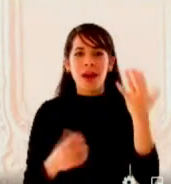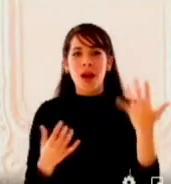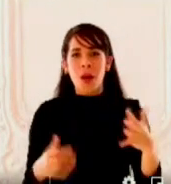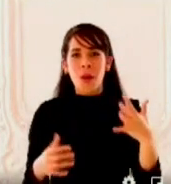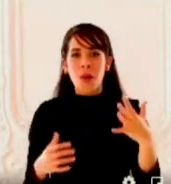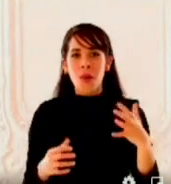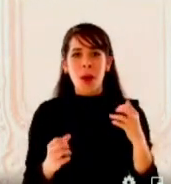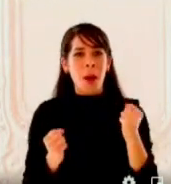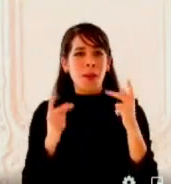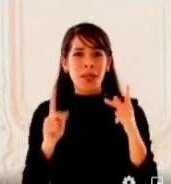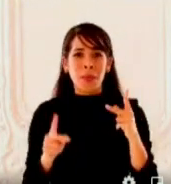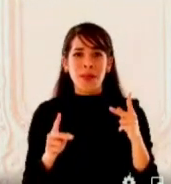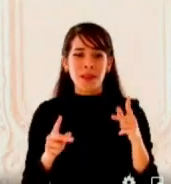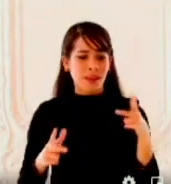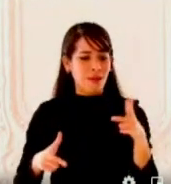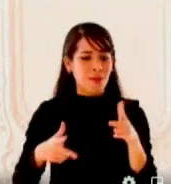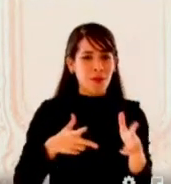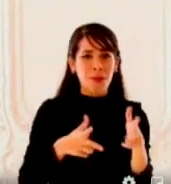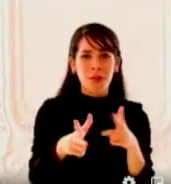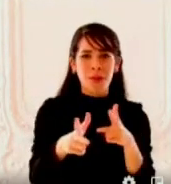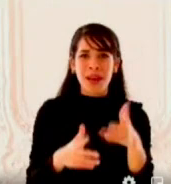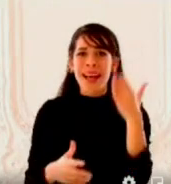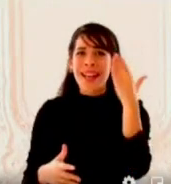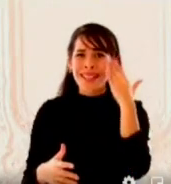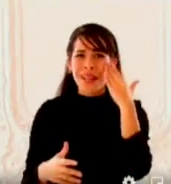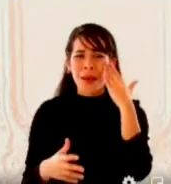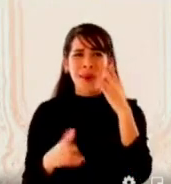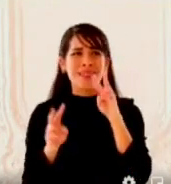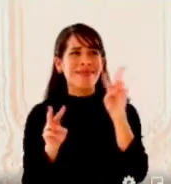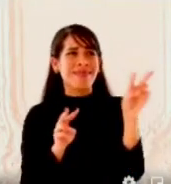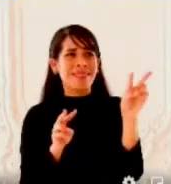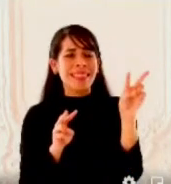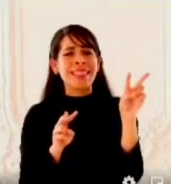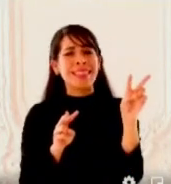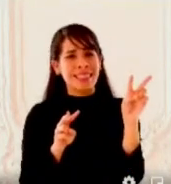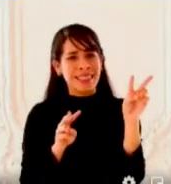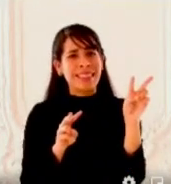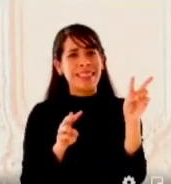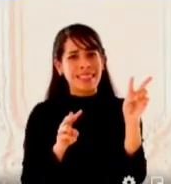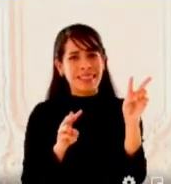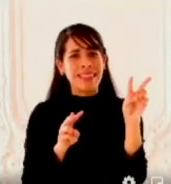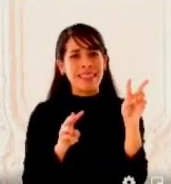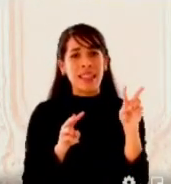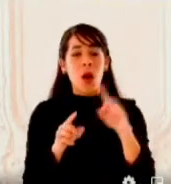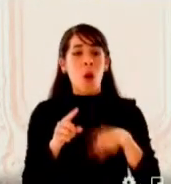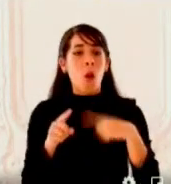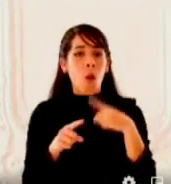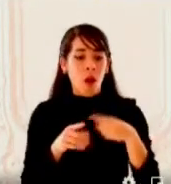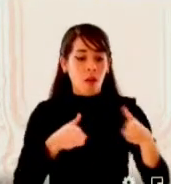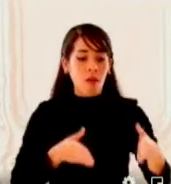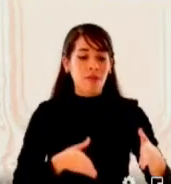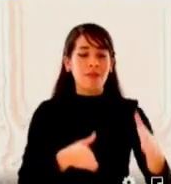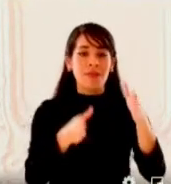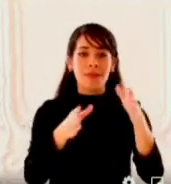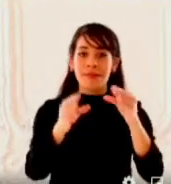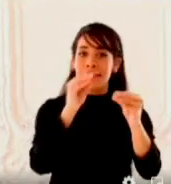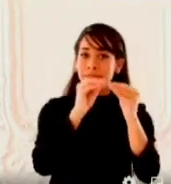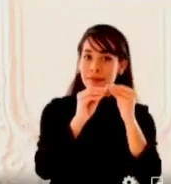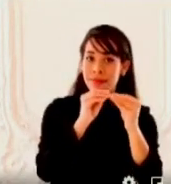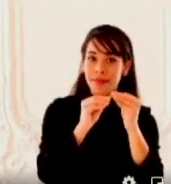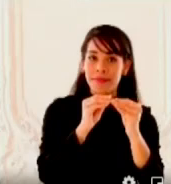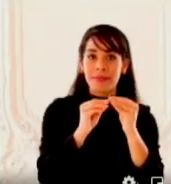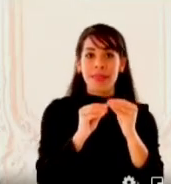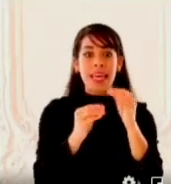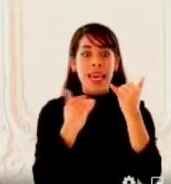por ahí lo sabe. Y yo estoy claro de que cuando tú estableces o construyes un expreso y es paralelo a otra